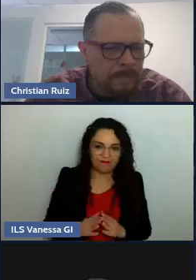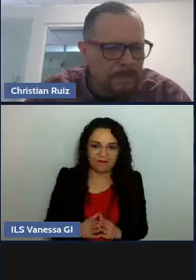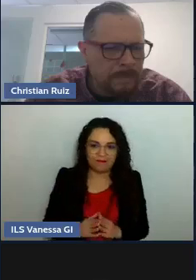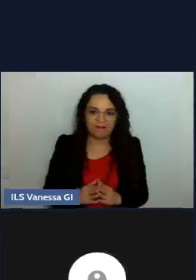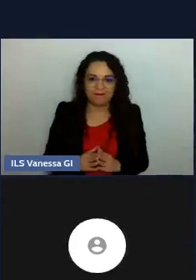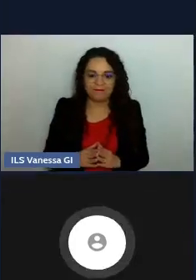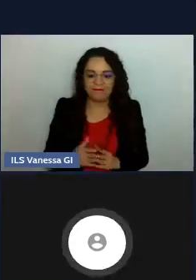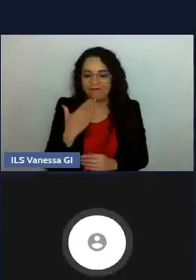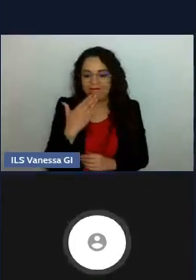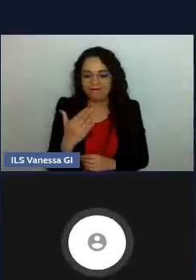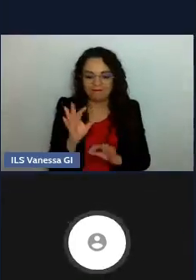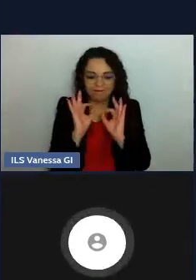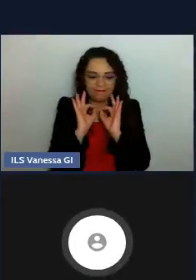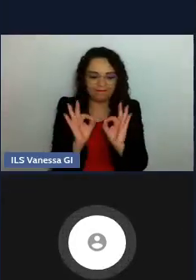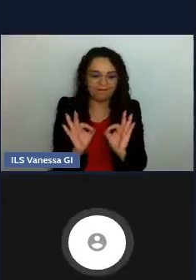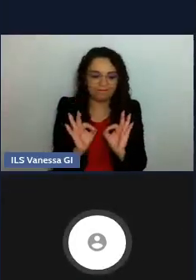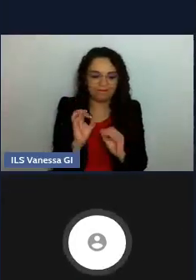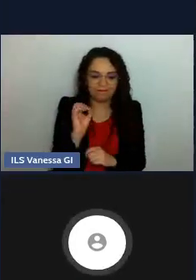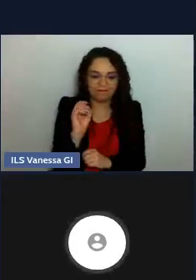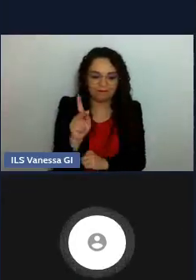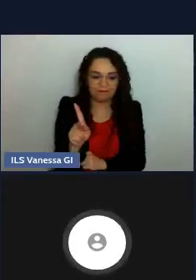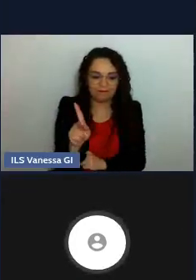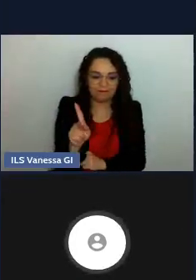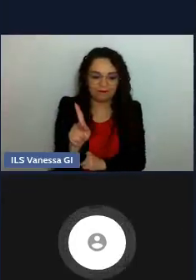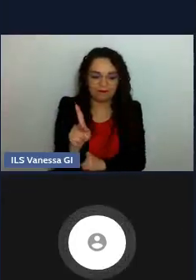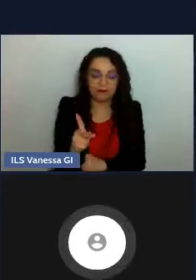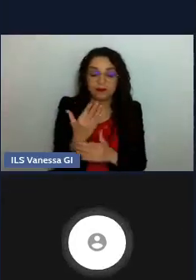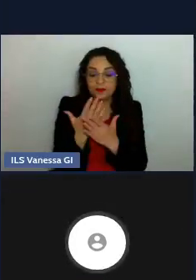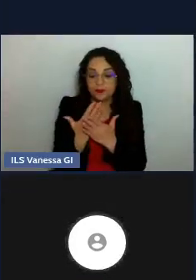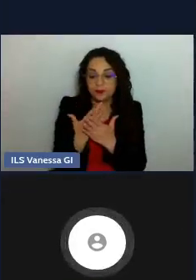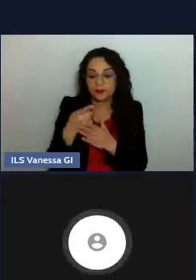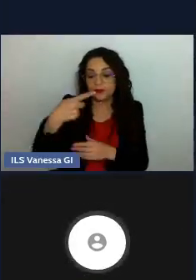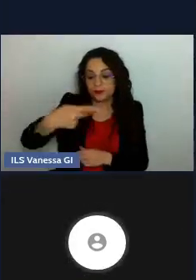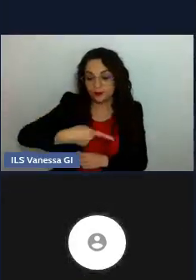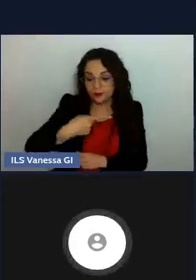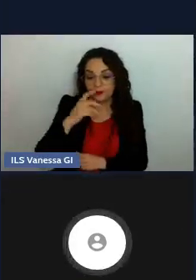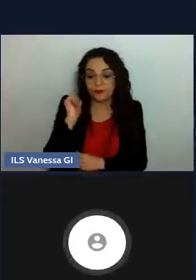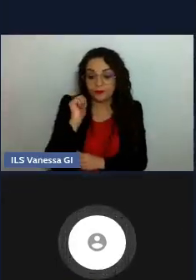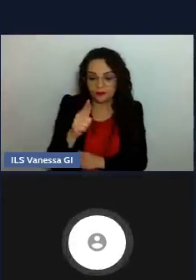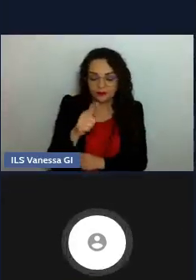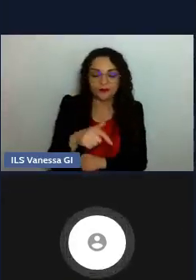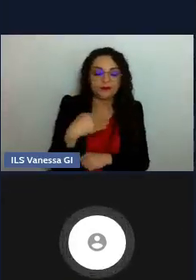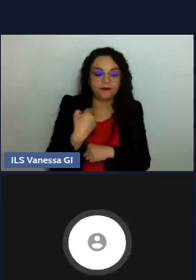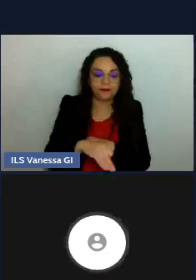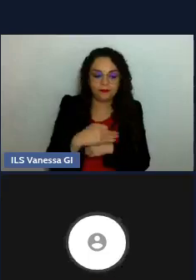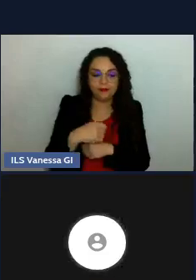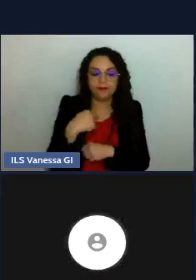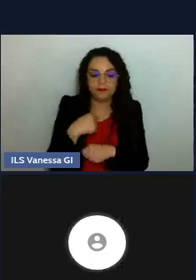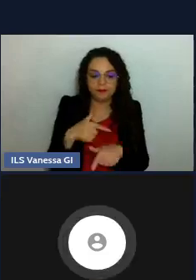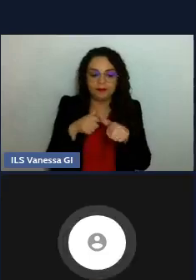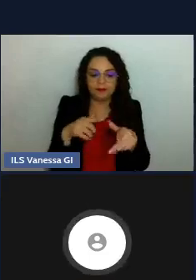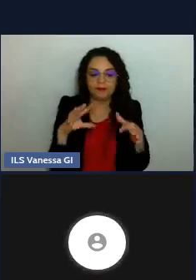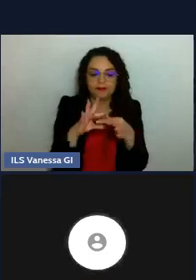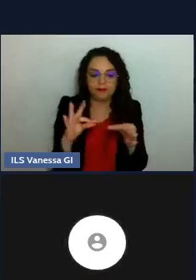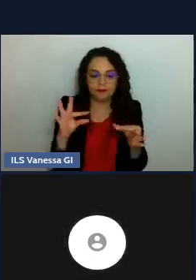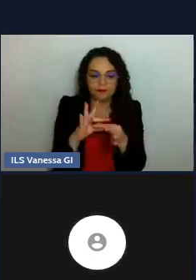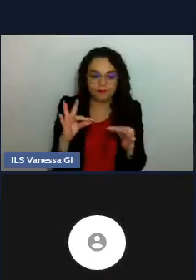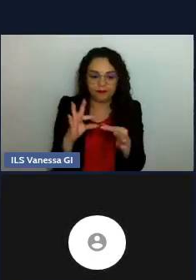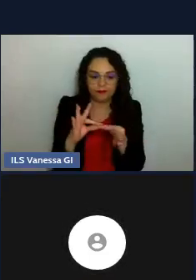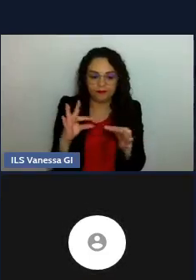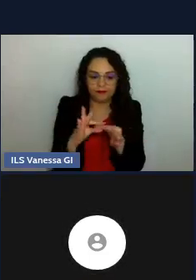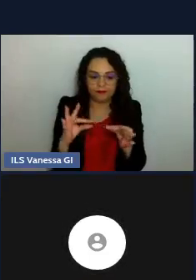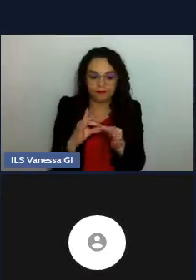Bueno, pues en lo que llegan preguntas, comentarios, damos paso a la siguiente, por favor.